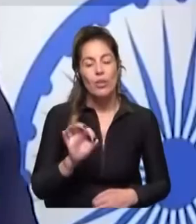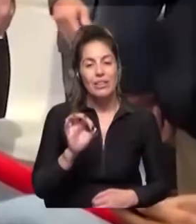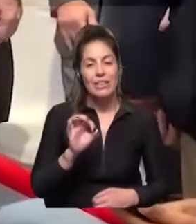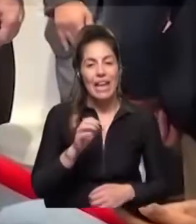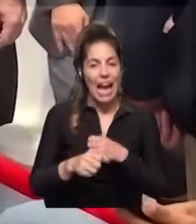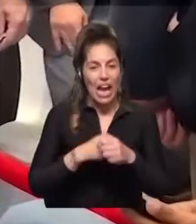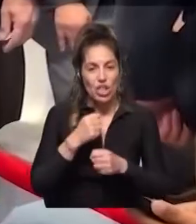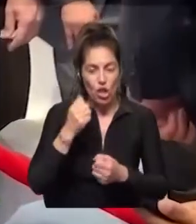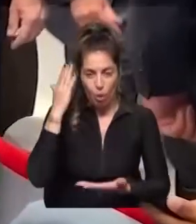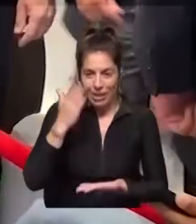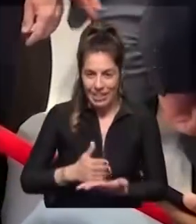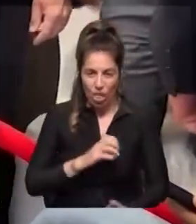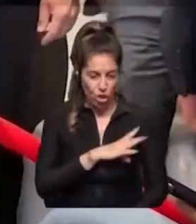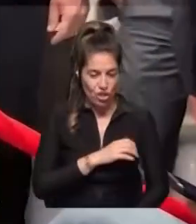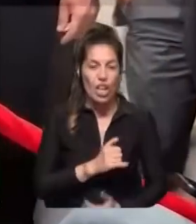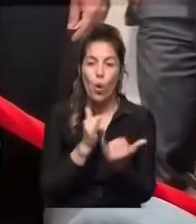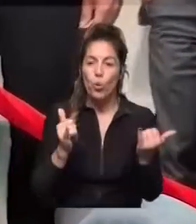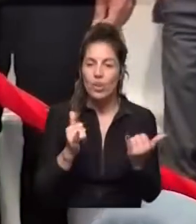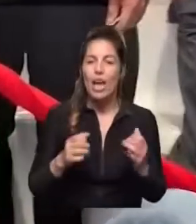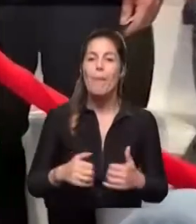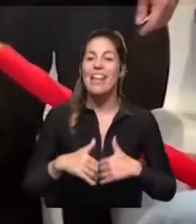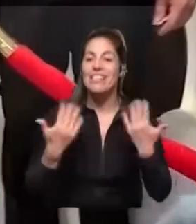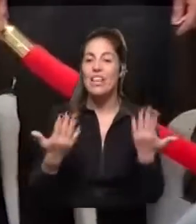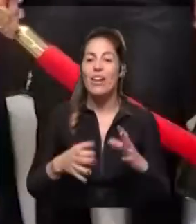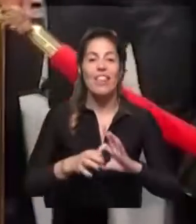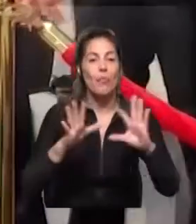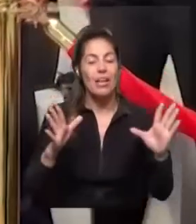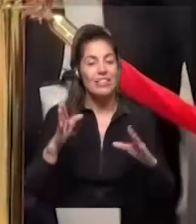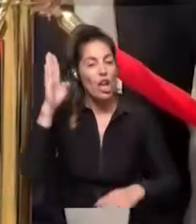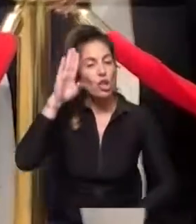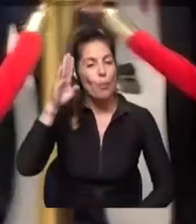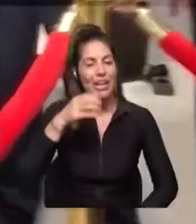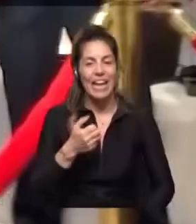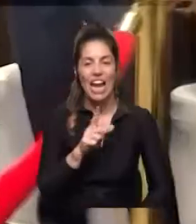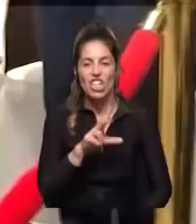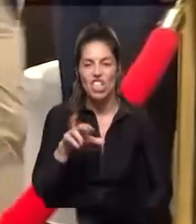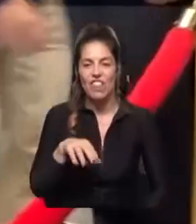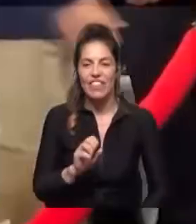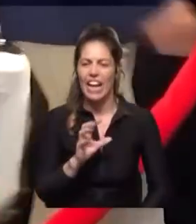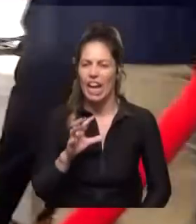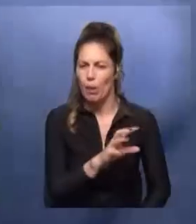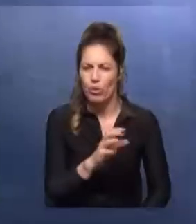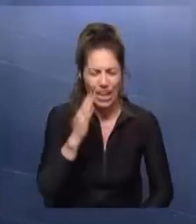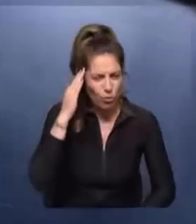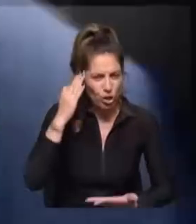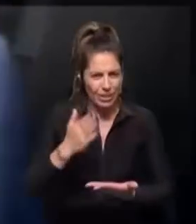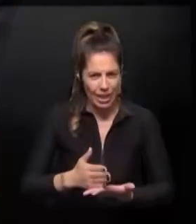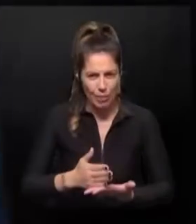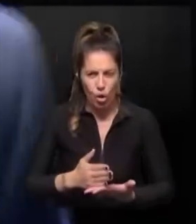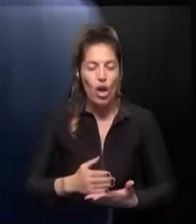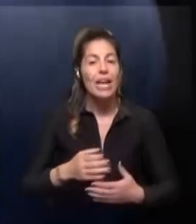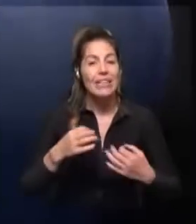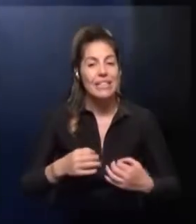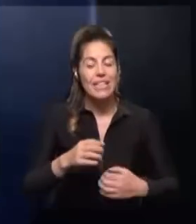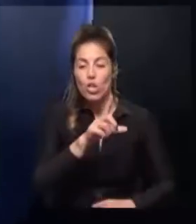es un día para celebrar la democracia rendir homenaje al fallecido Salvador Allende y repudiar todo tipo de autoritarismo y sostuvo que